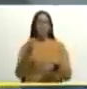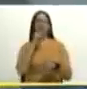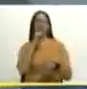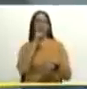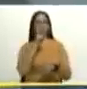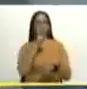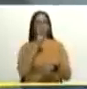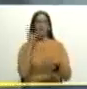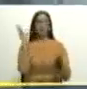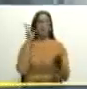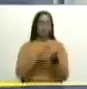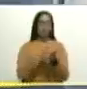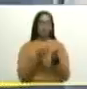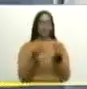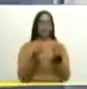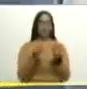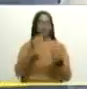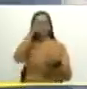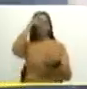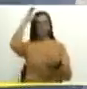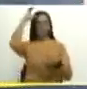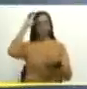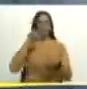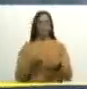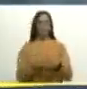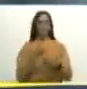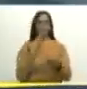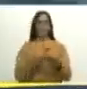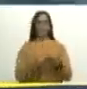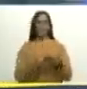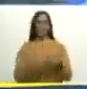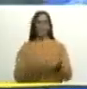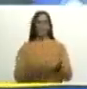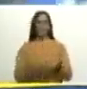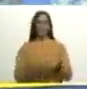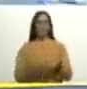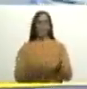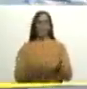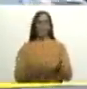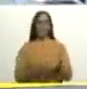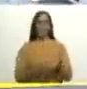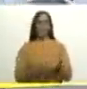consultada y aprobada con mucha calidad. Gracias.